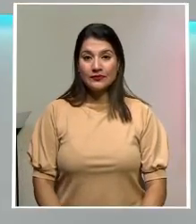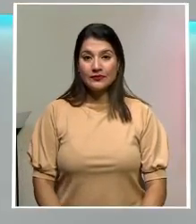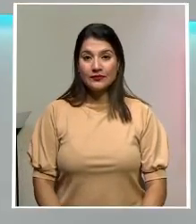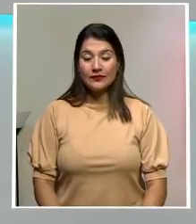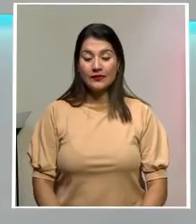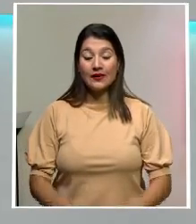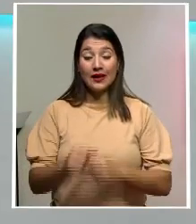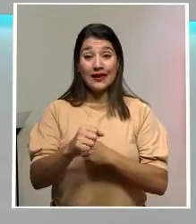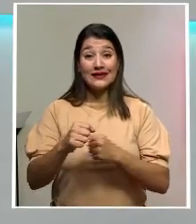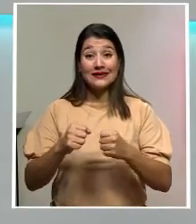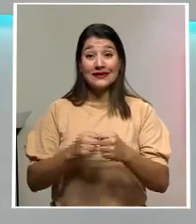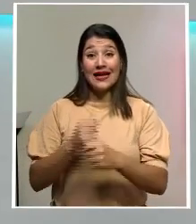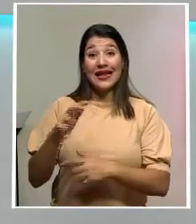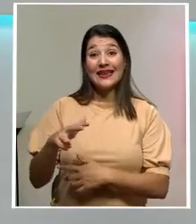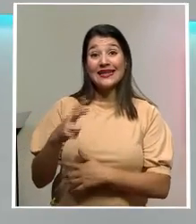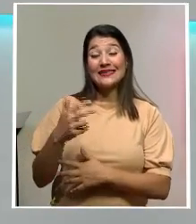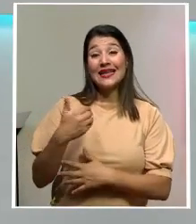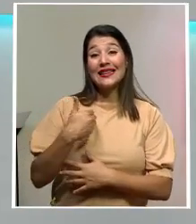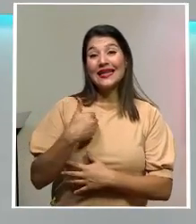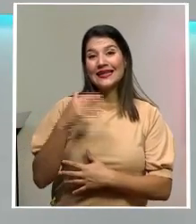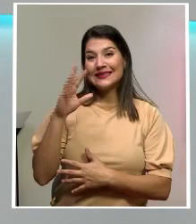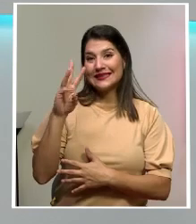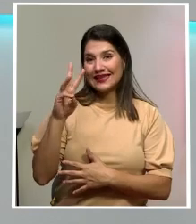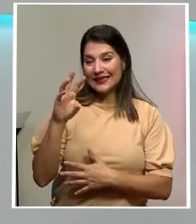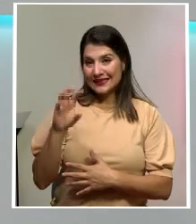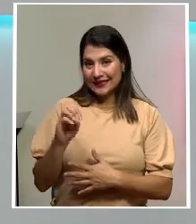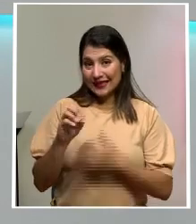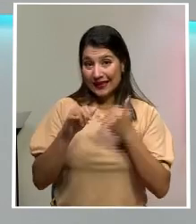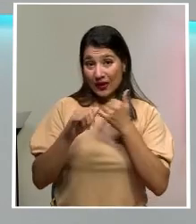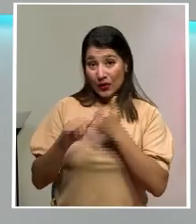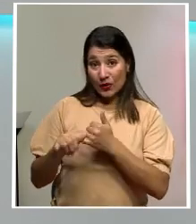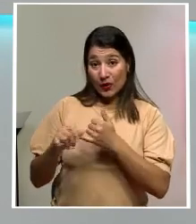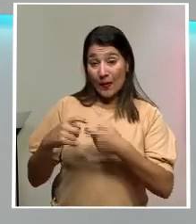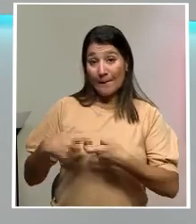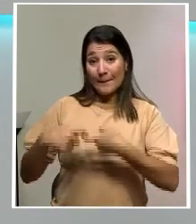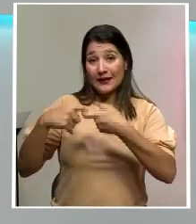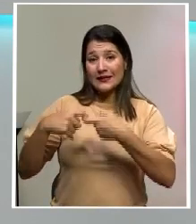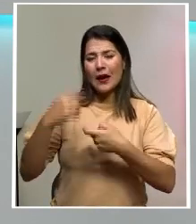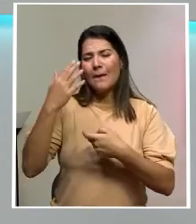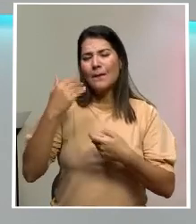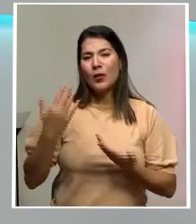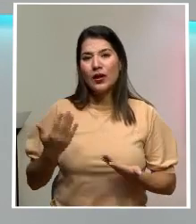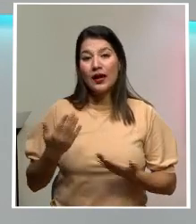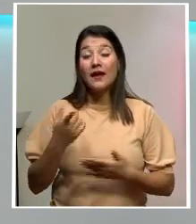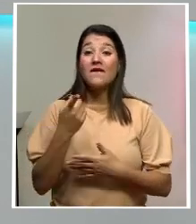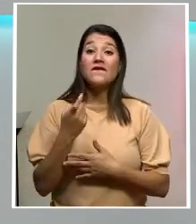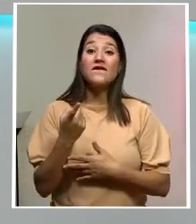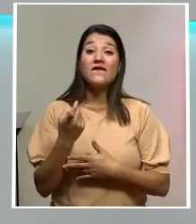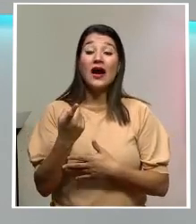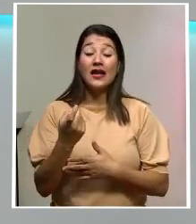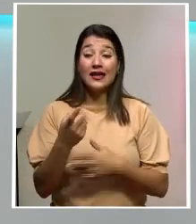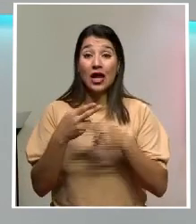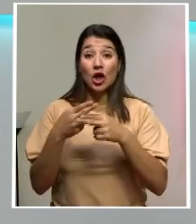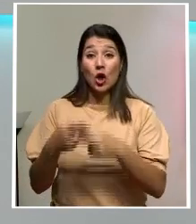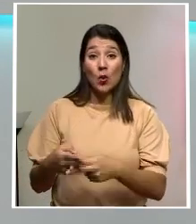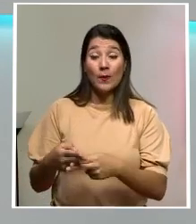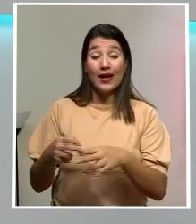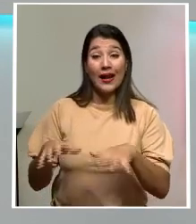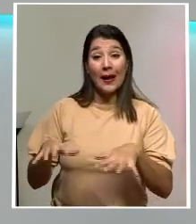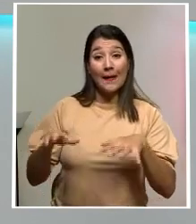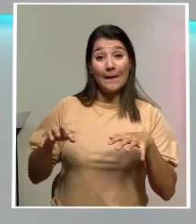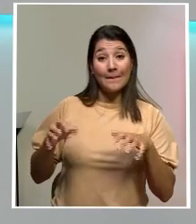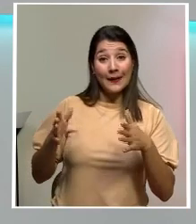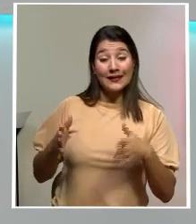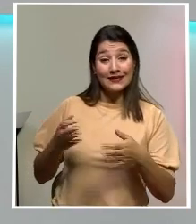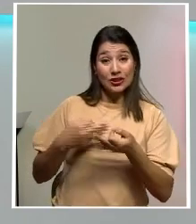La Sala Tercera tiene 60 apelaciones paralizadas porque faltan que se nombren magistrados